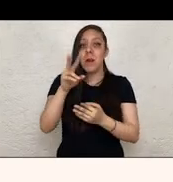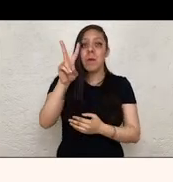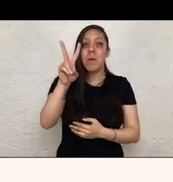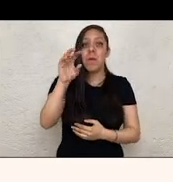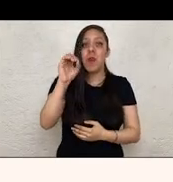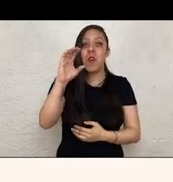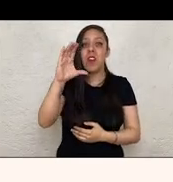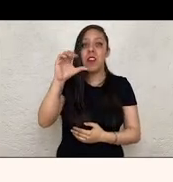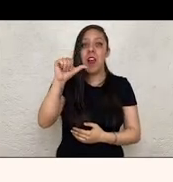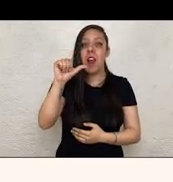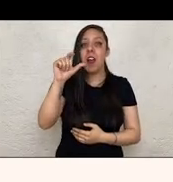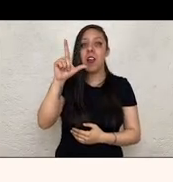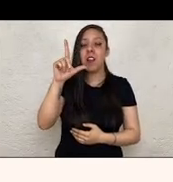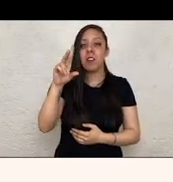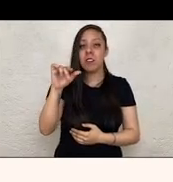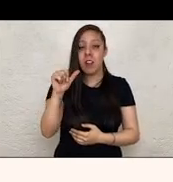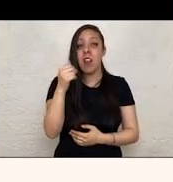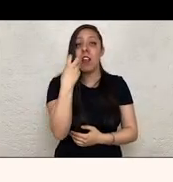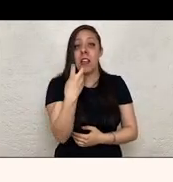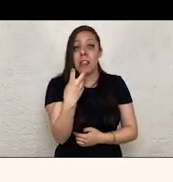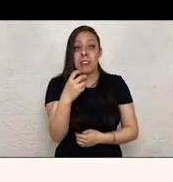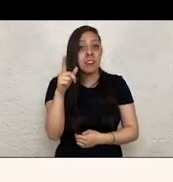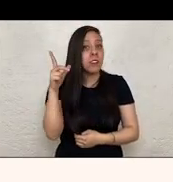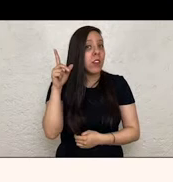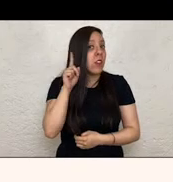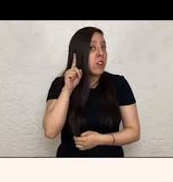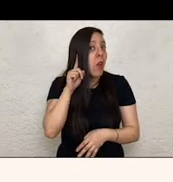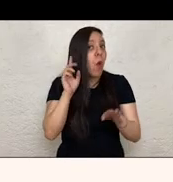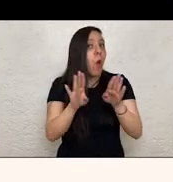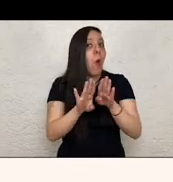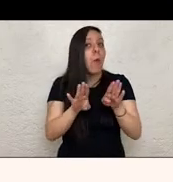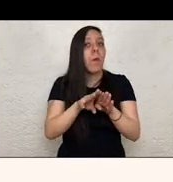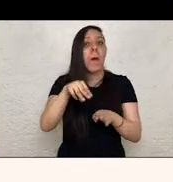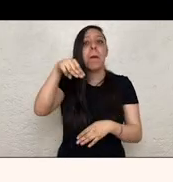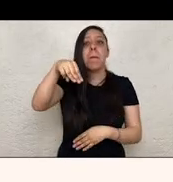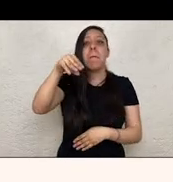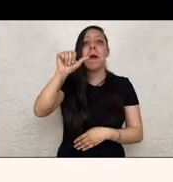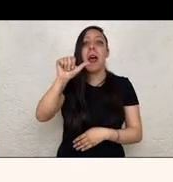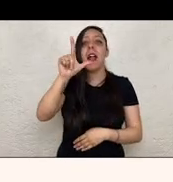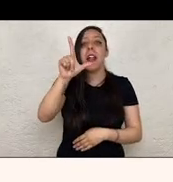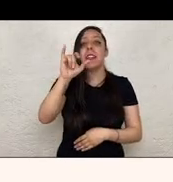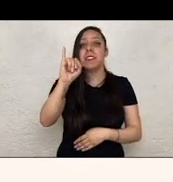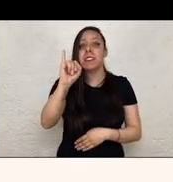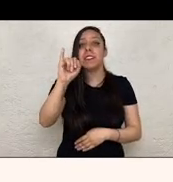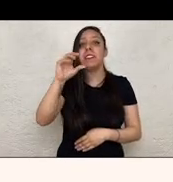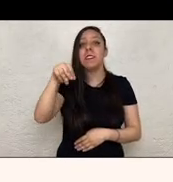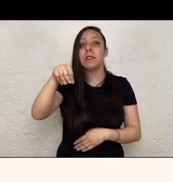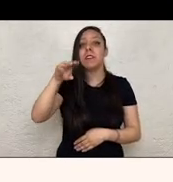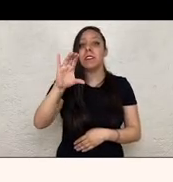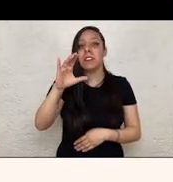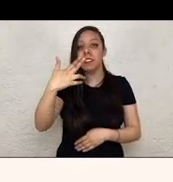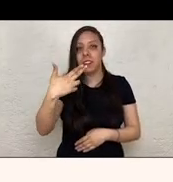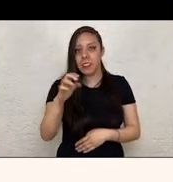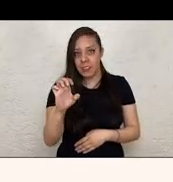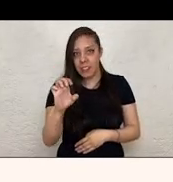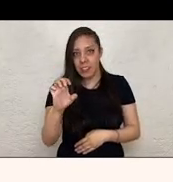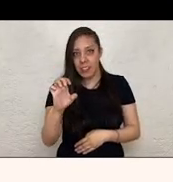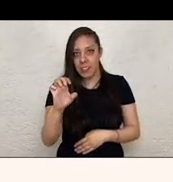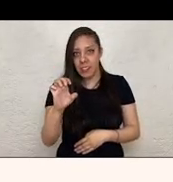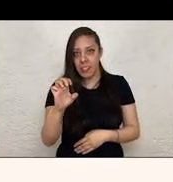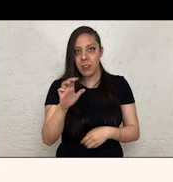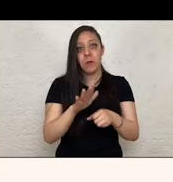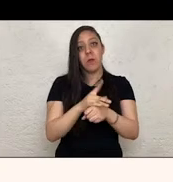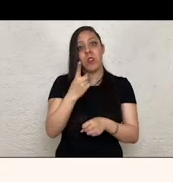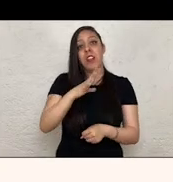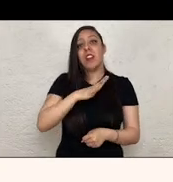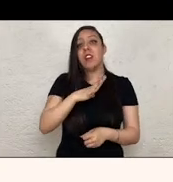vocativa, se hace Malintze o en las orejas españolas, Malinche. Es por eso que tenemos